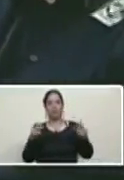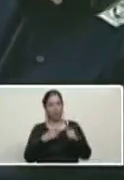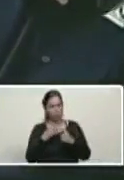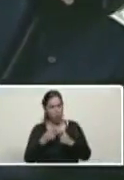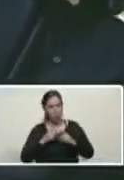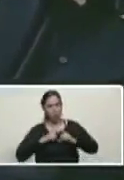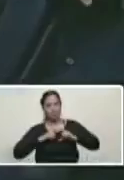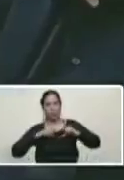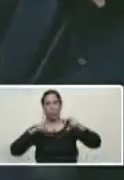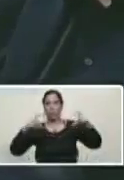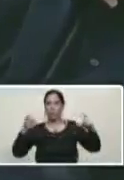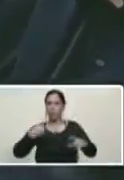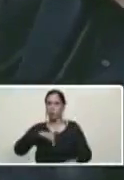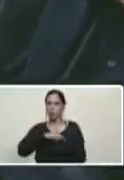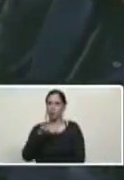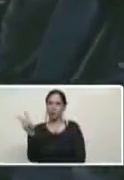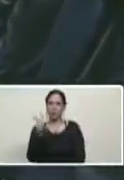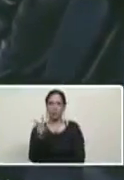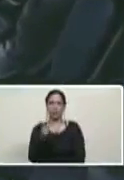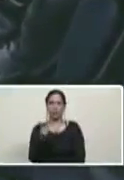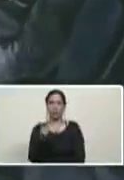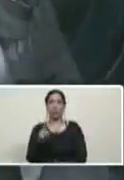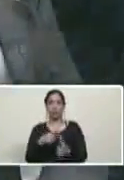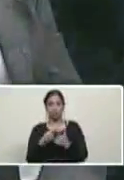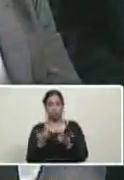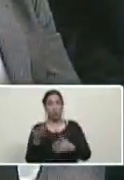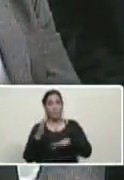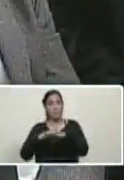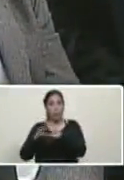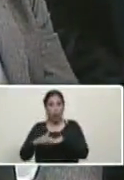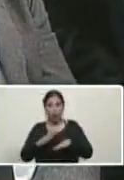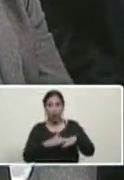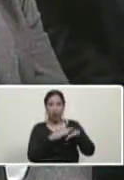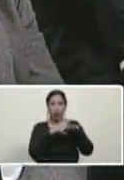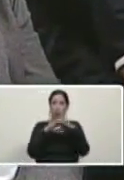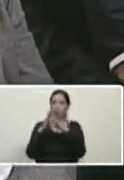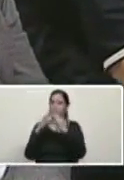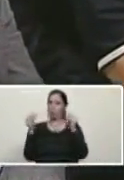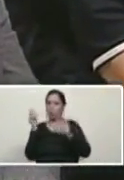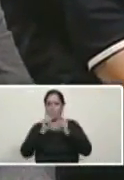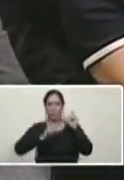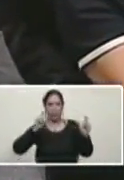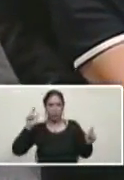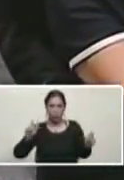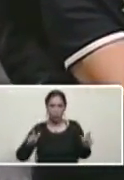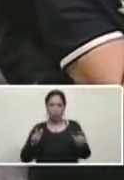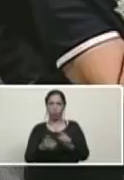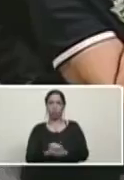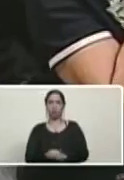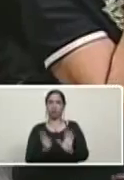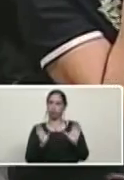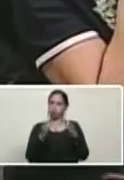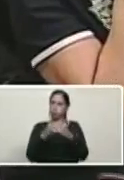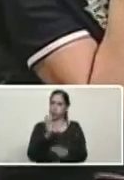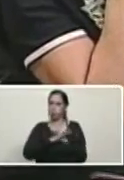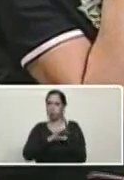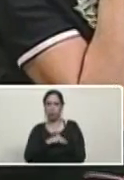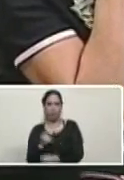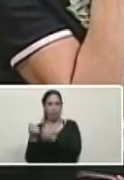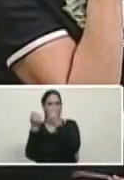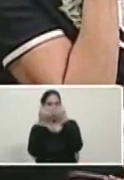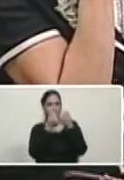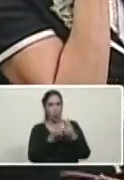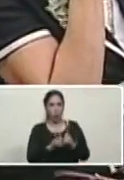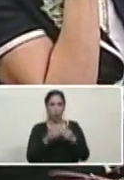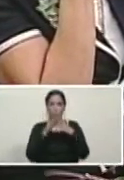van enamorados de nuestra patria. Eso le pasa a gente de todas las características, sectores sociales, económicos,